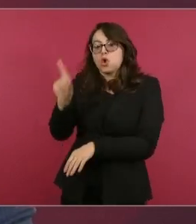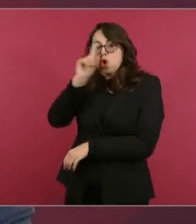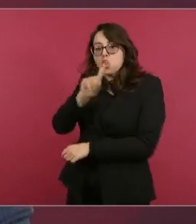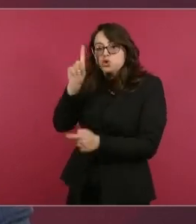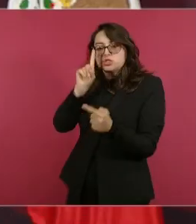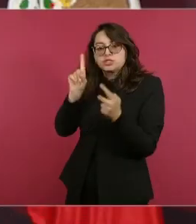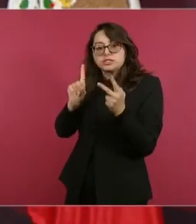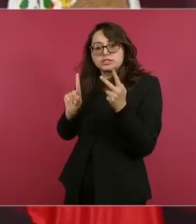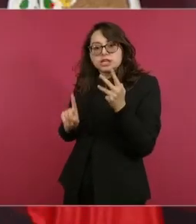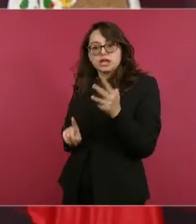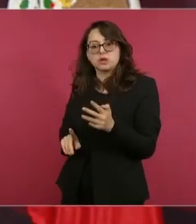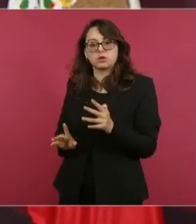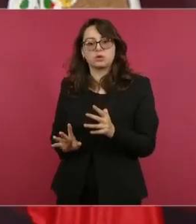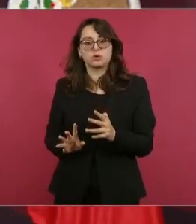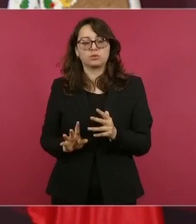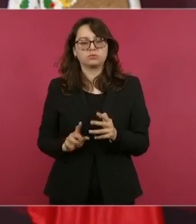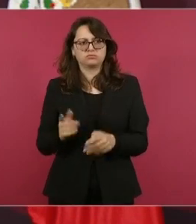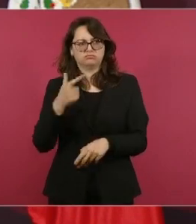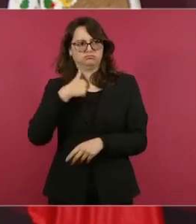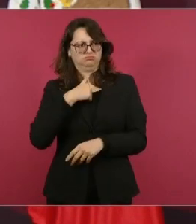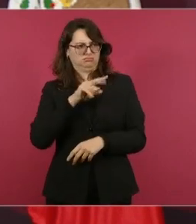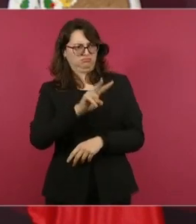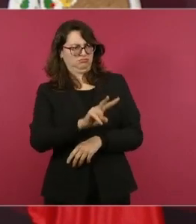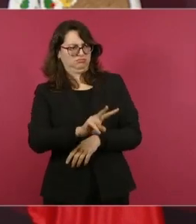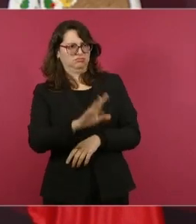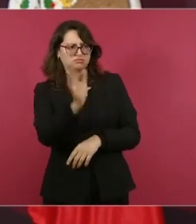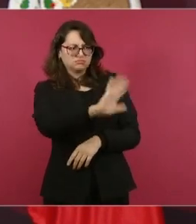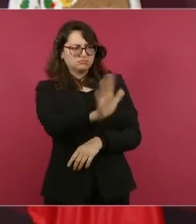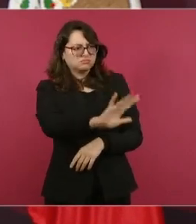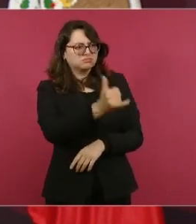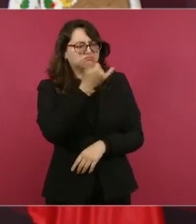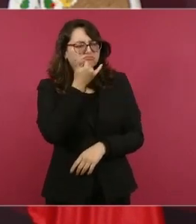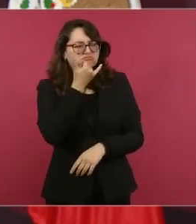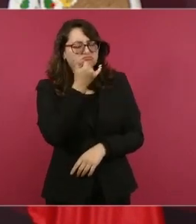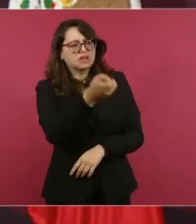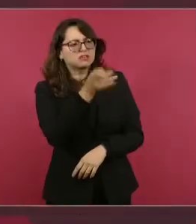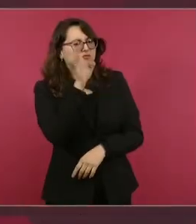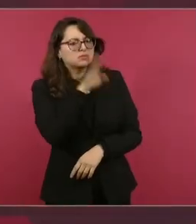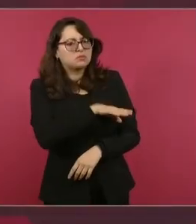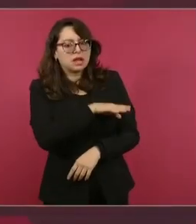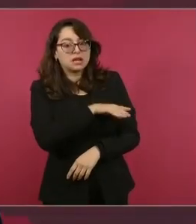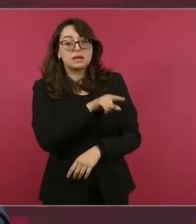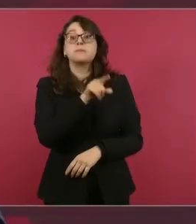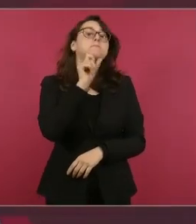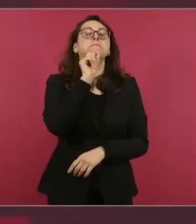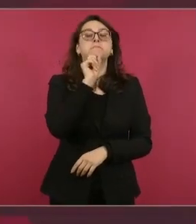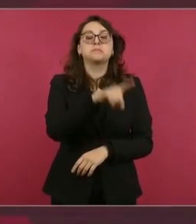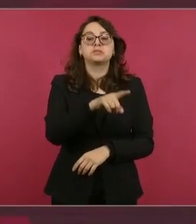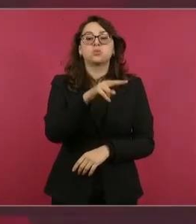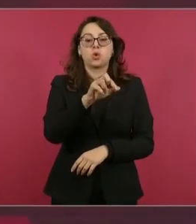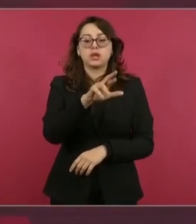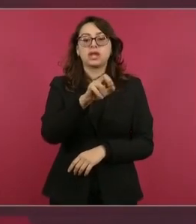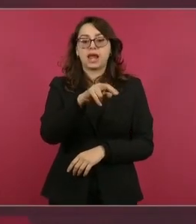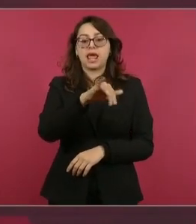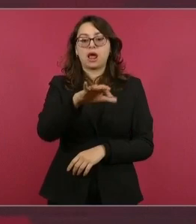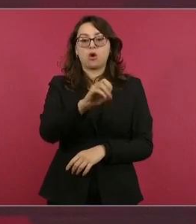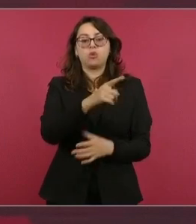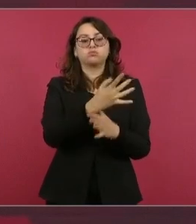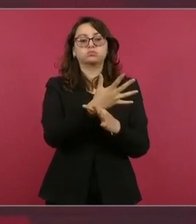declaró de que no era correcto lo de la formación de los grupos estos de